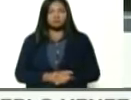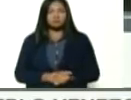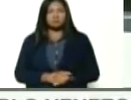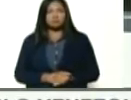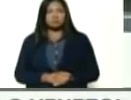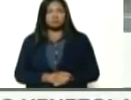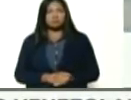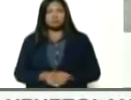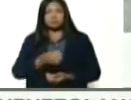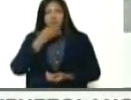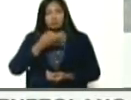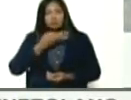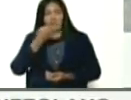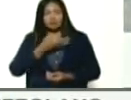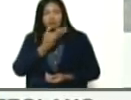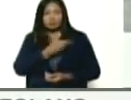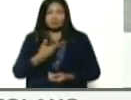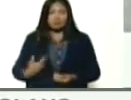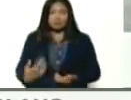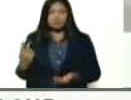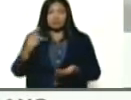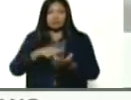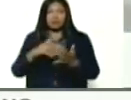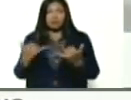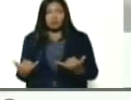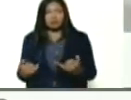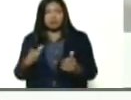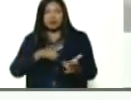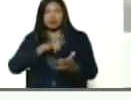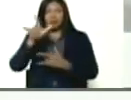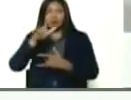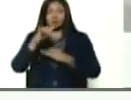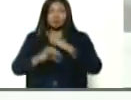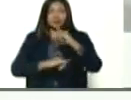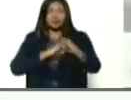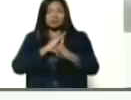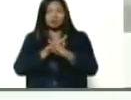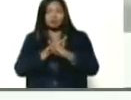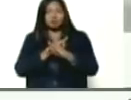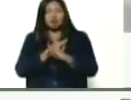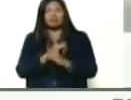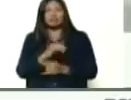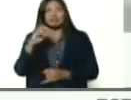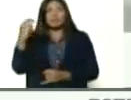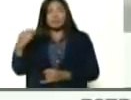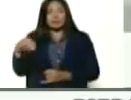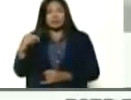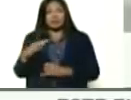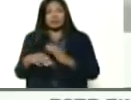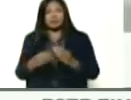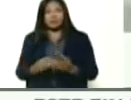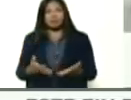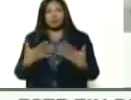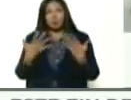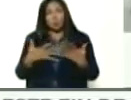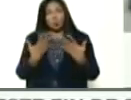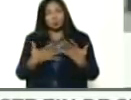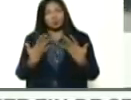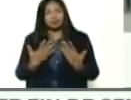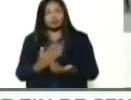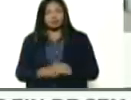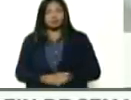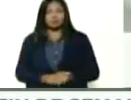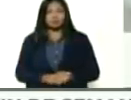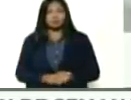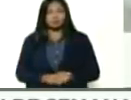muy buenas tardes presidente aquí desde el aeropuerto internacional de maiquetía muy contentos muy alegres